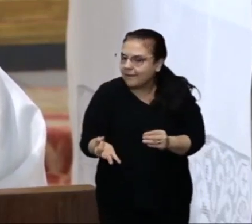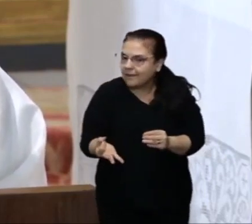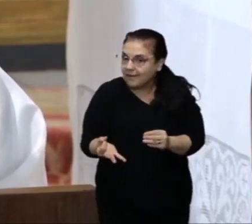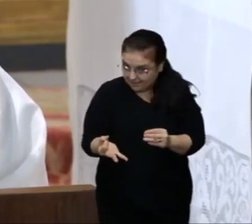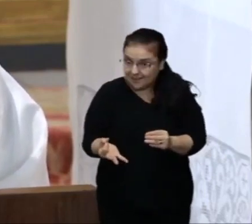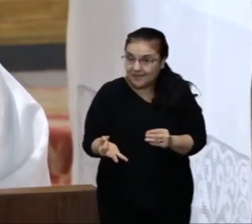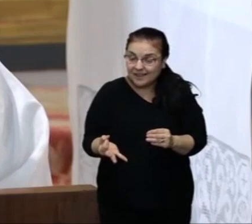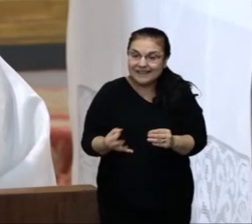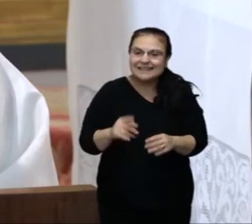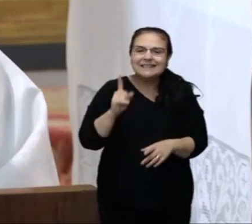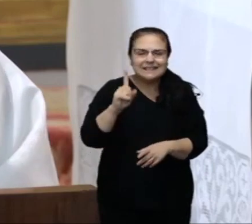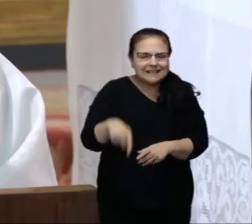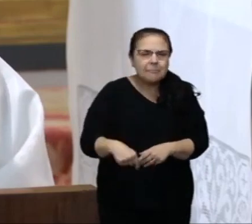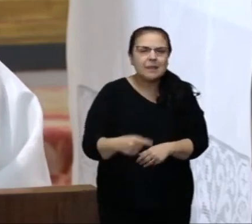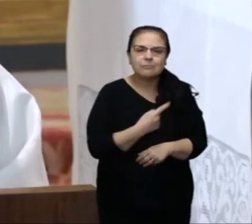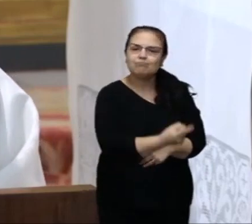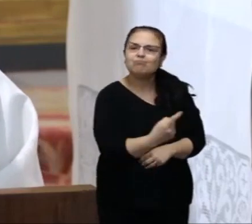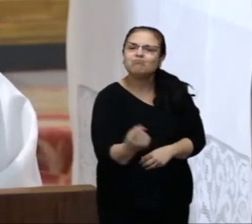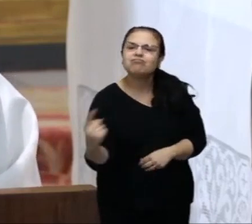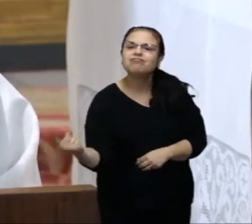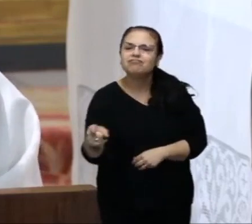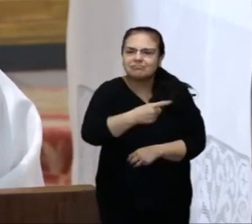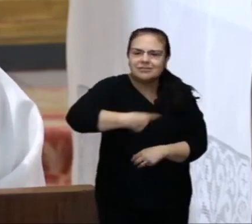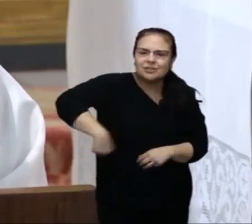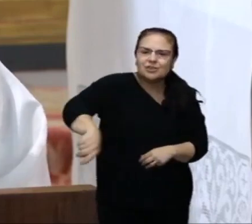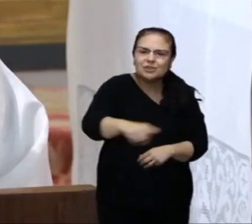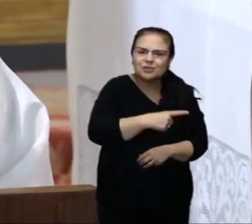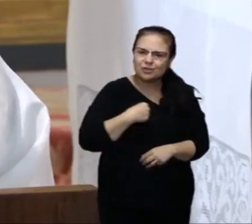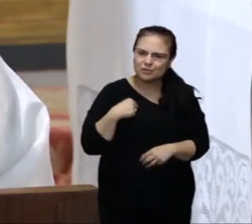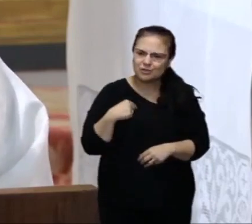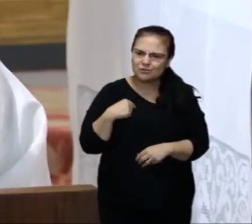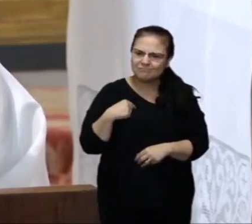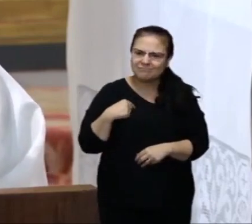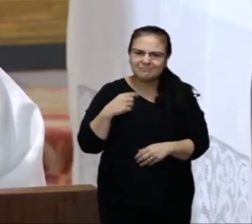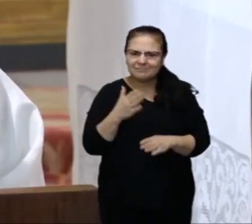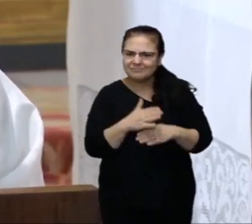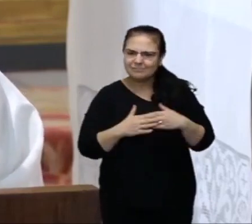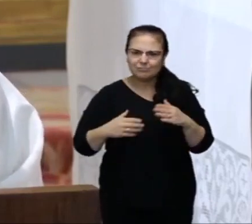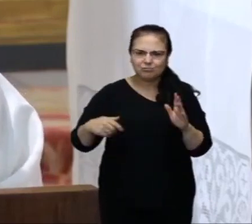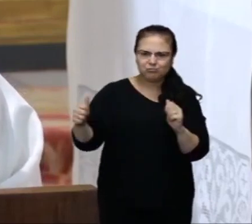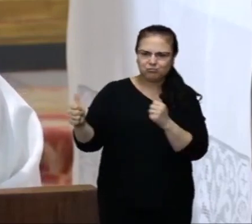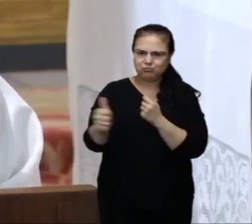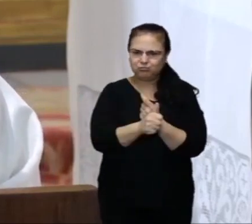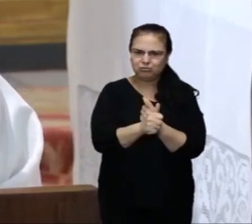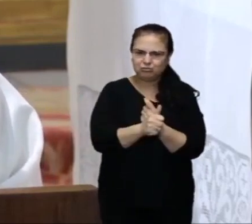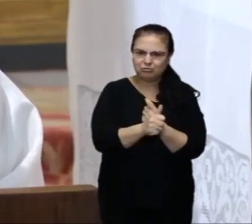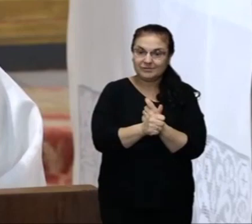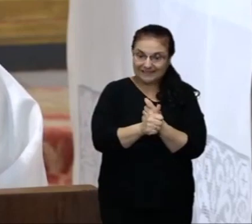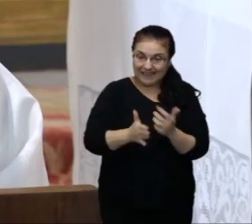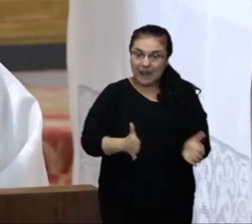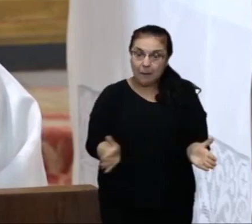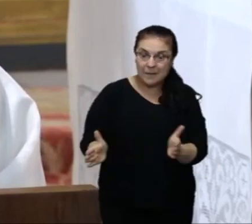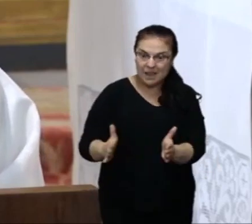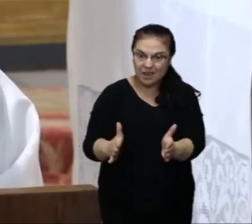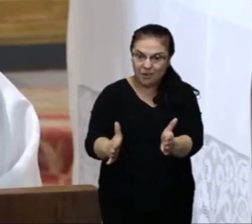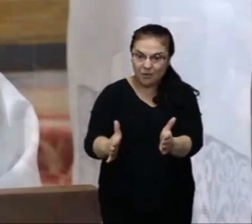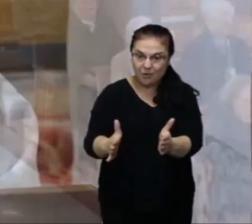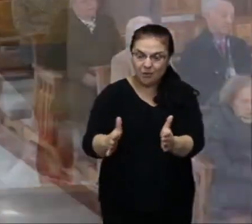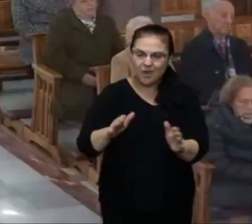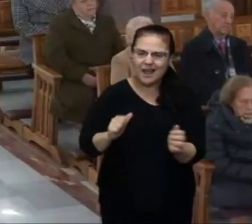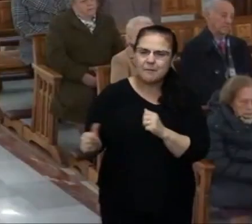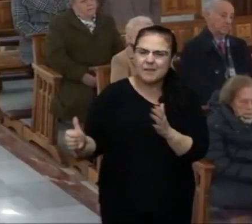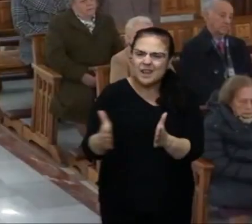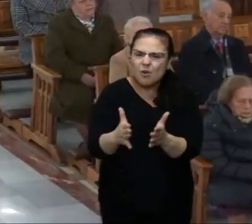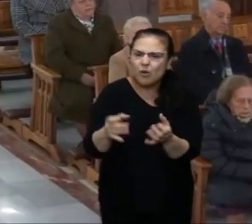cierto sentido, cada uno de nosotros es un precursor. Un hombre o una mujer que va delante del camino de la